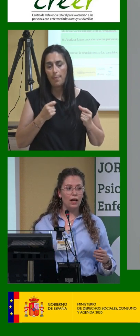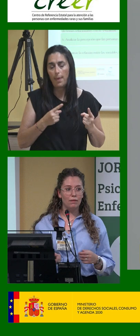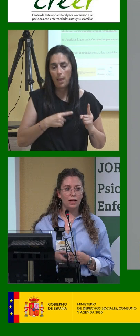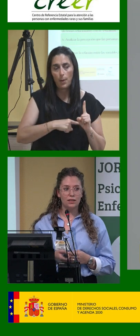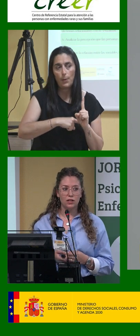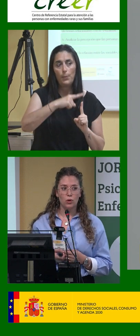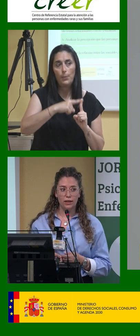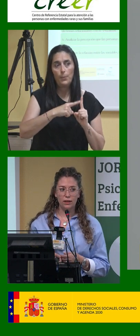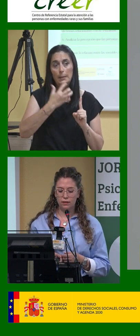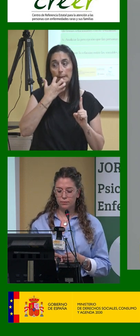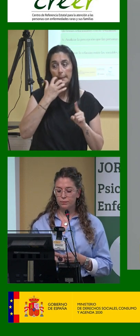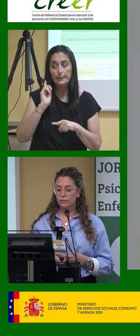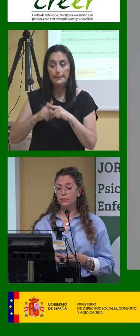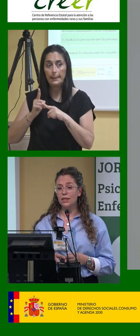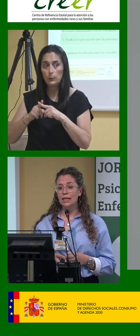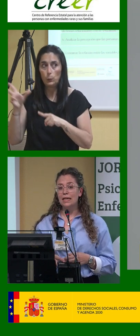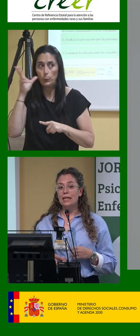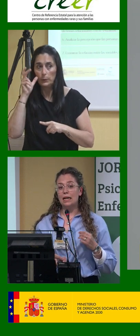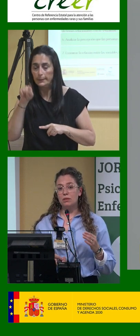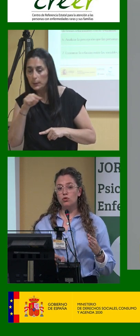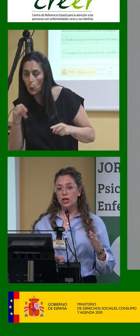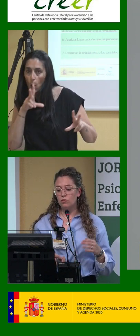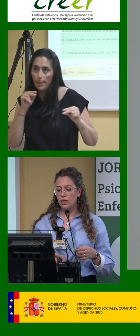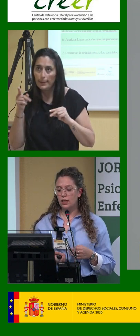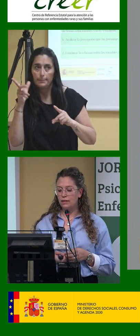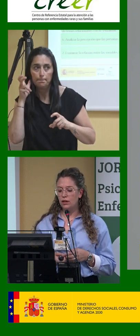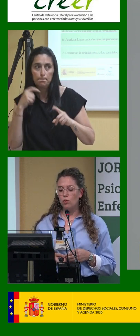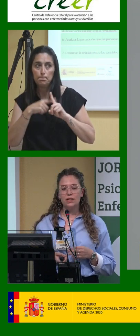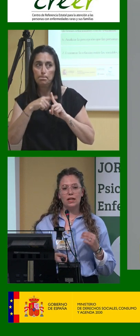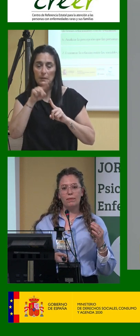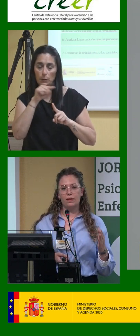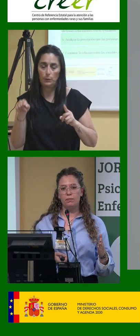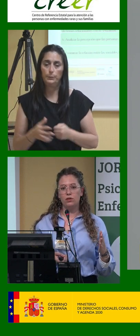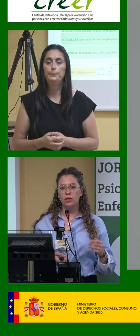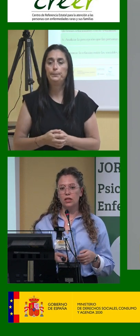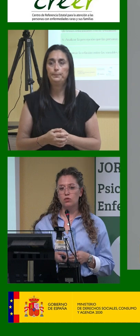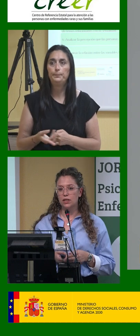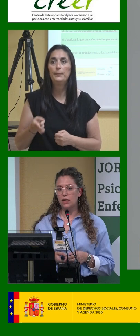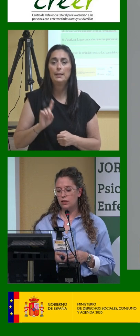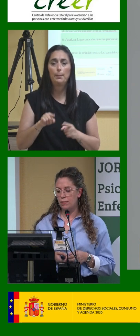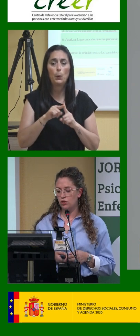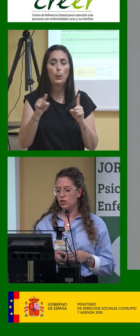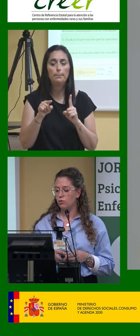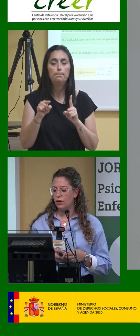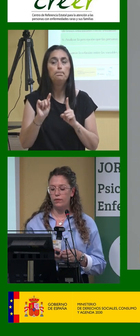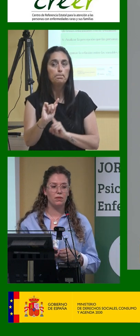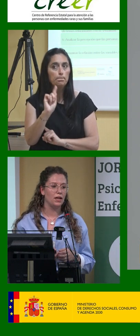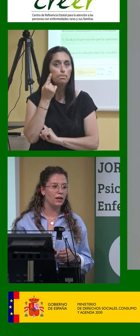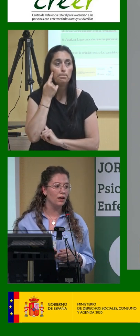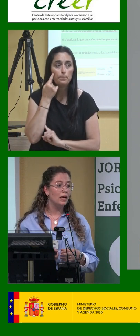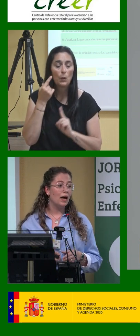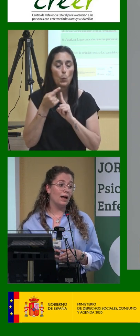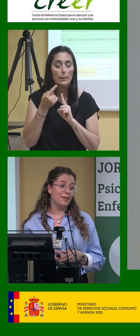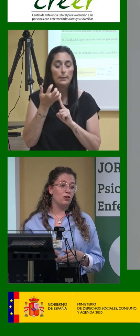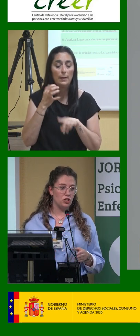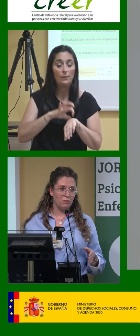no al hablar de sexualidad. También buscamos analizar cuál es la percepción que muestran las personas con una enfermedad